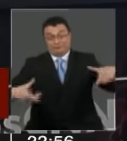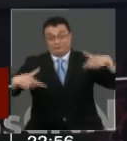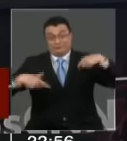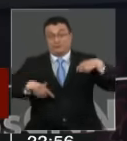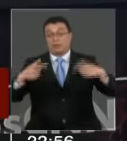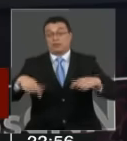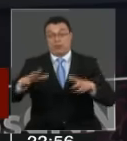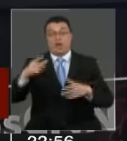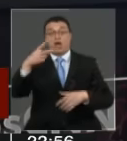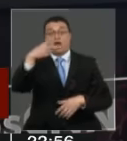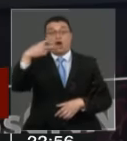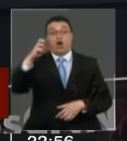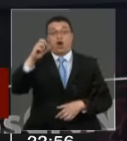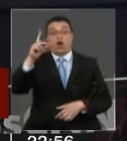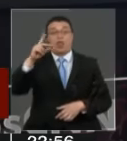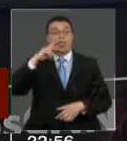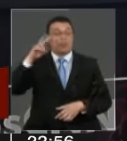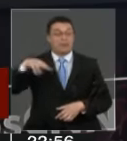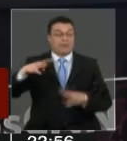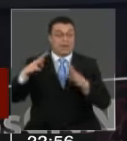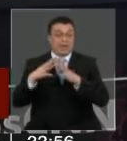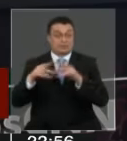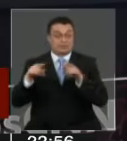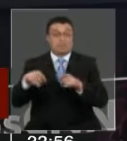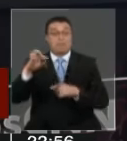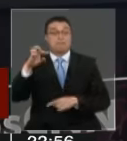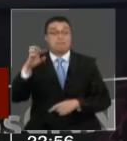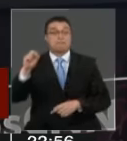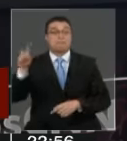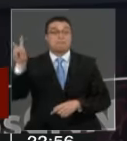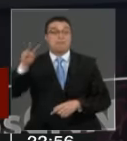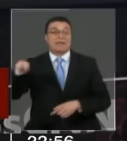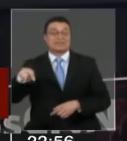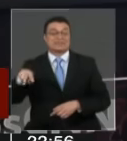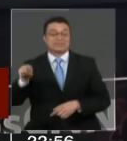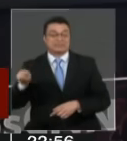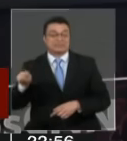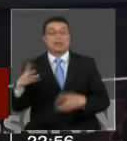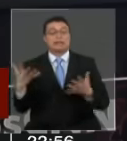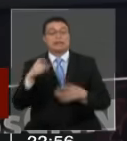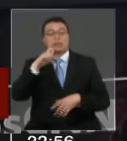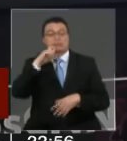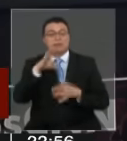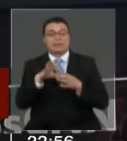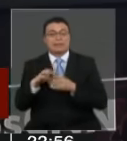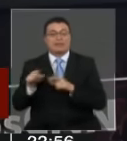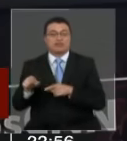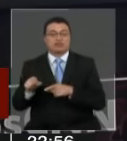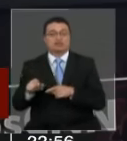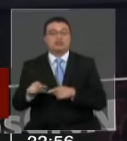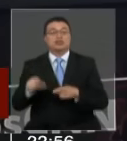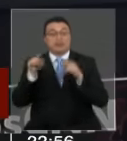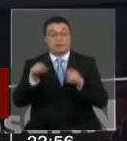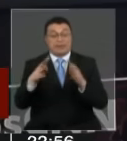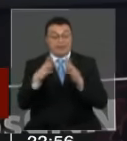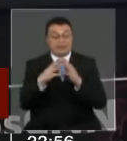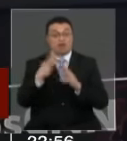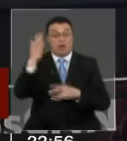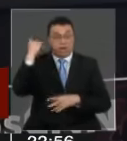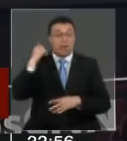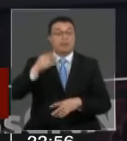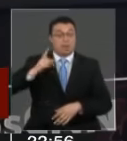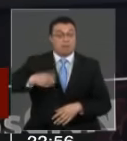del ejército, a través de la cual se creó el PAF. Entonces, ¿qué es lo que significa eso? Que el ejército durante la dictadura,